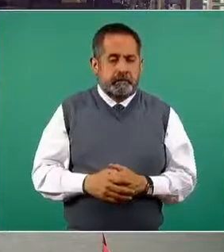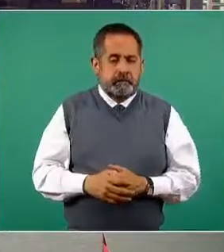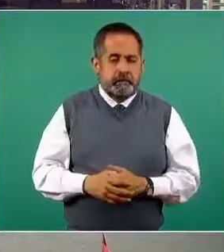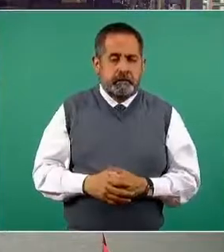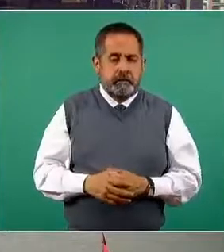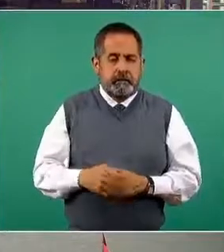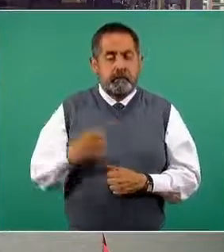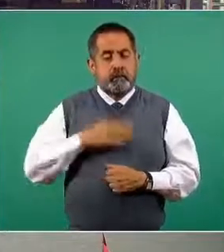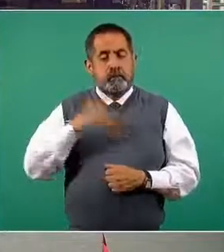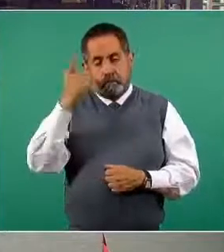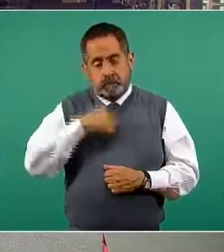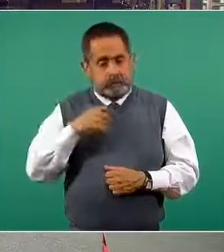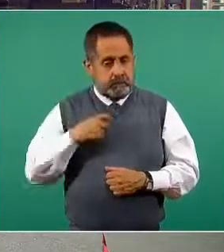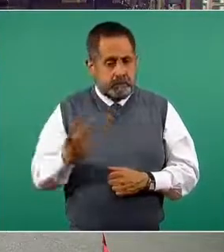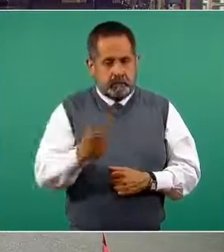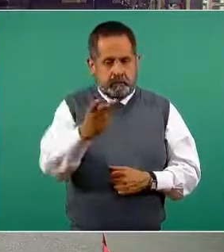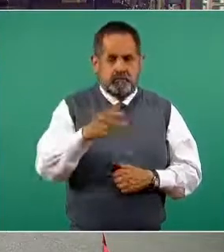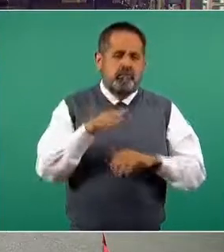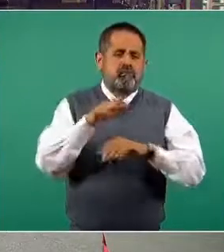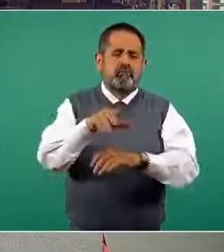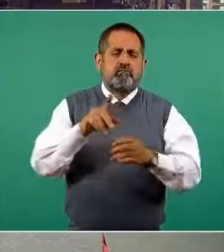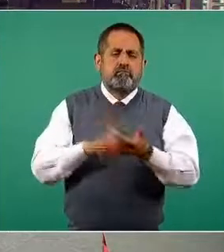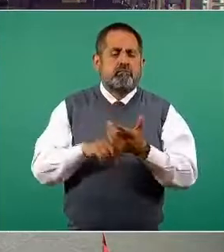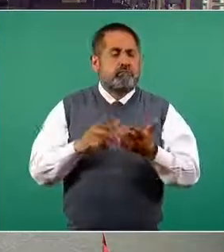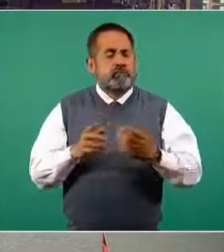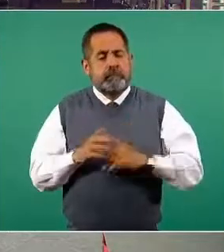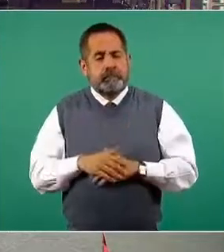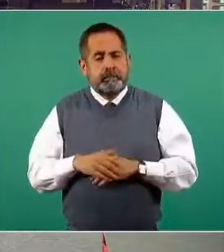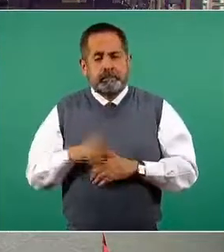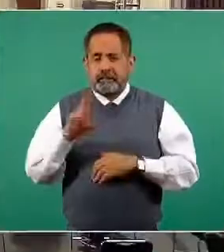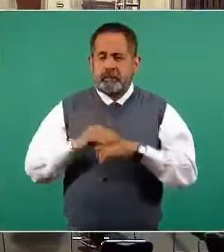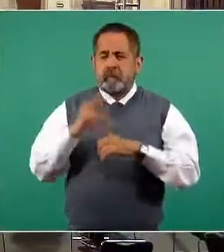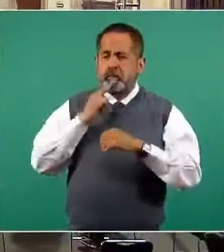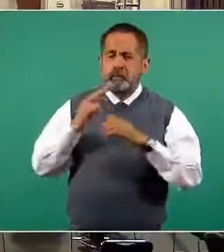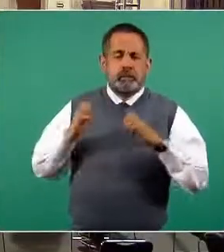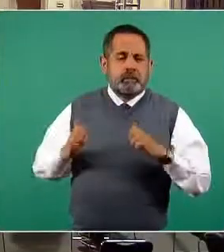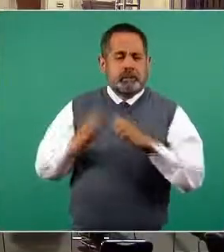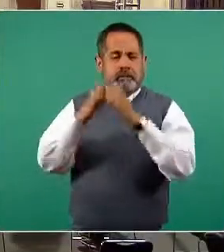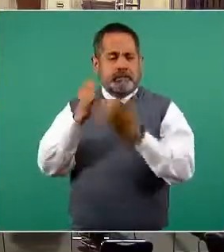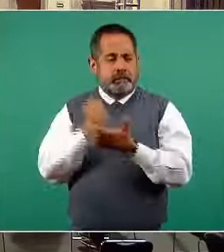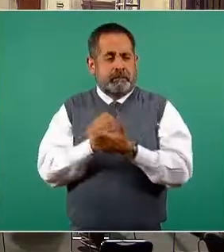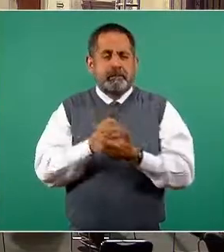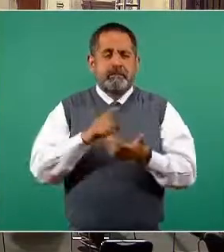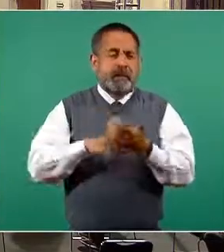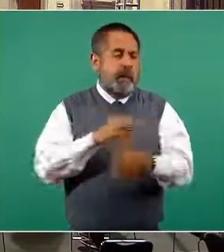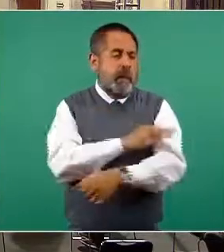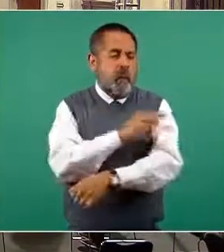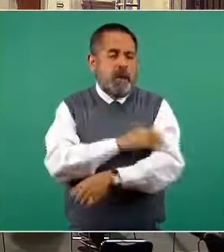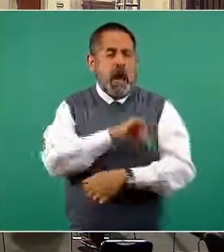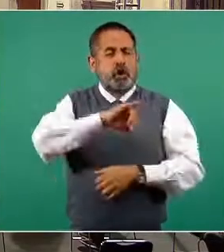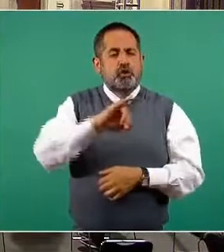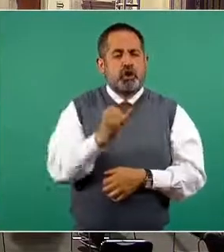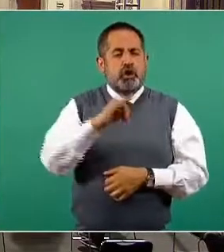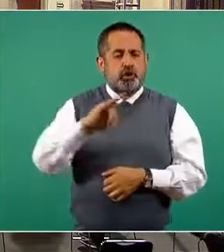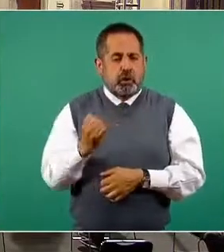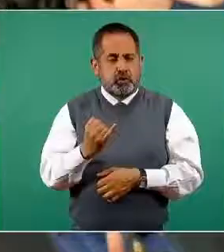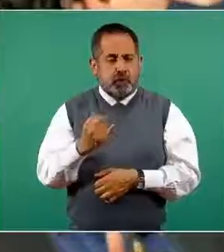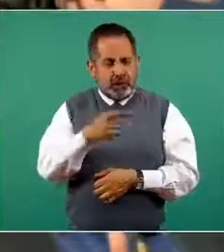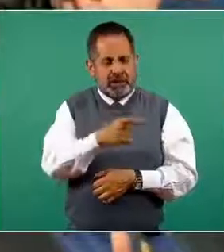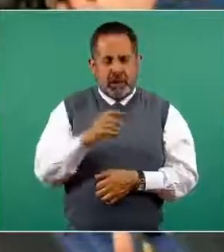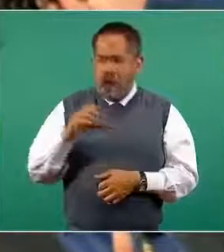buenas noches. Preguntarle sobre la autorización del uso de emergencia de Johnson & Johnson que dio a conocer hoy la